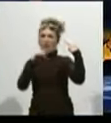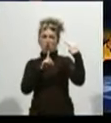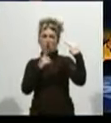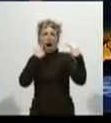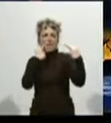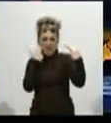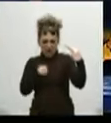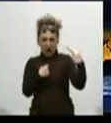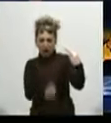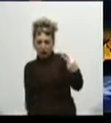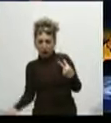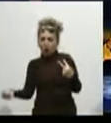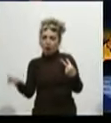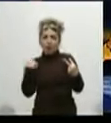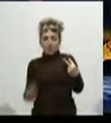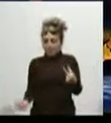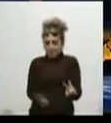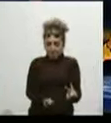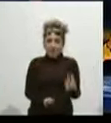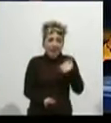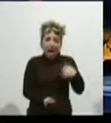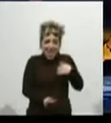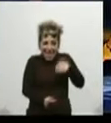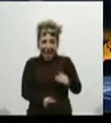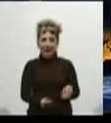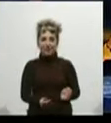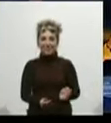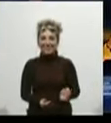cosa. Dice el chino, ya está afuera.